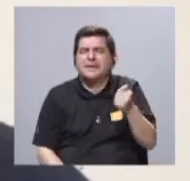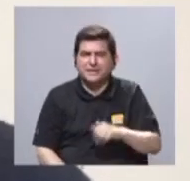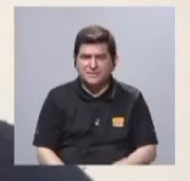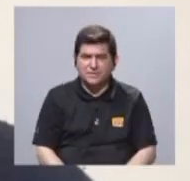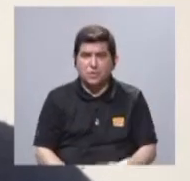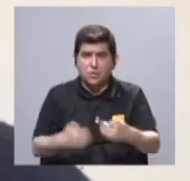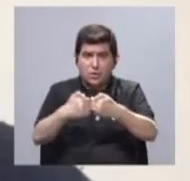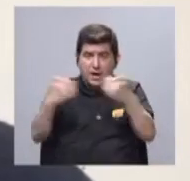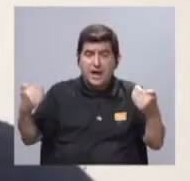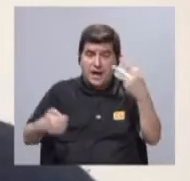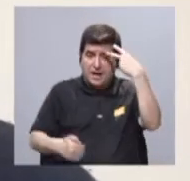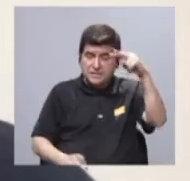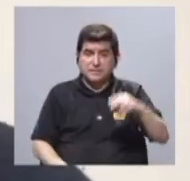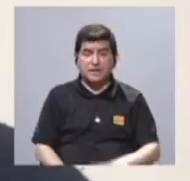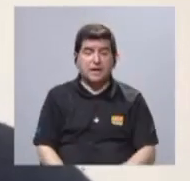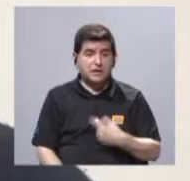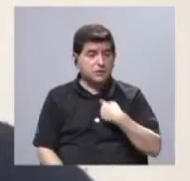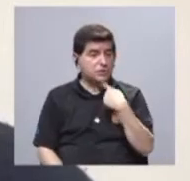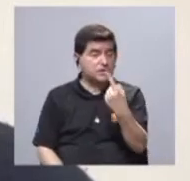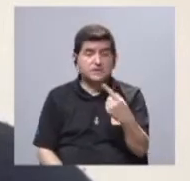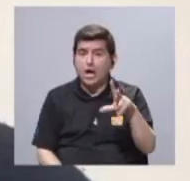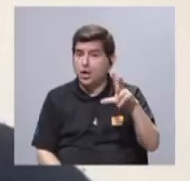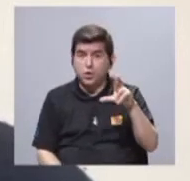perdido Centroamérica, me decían,